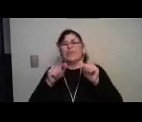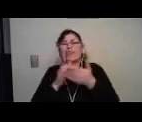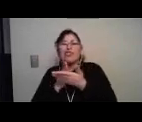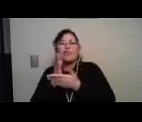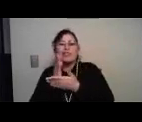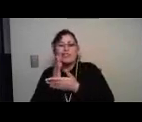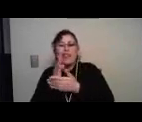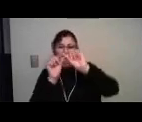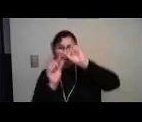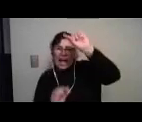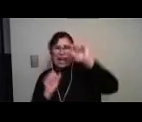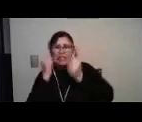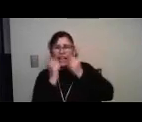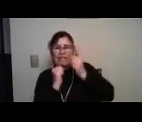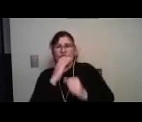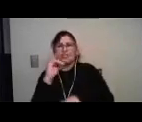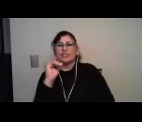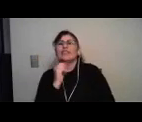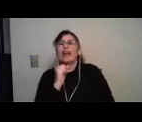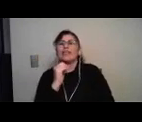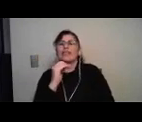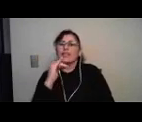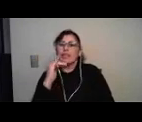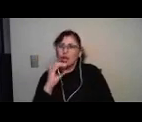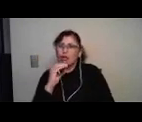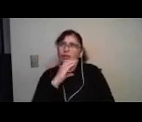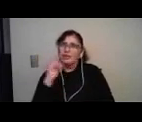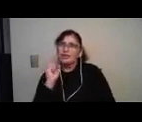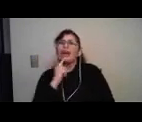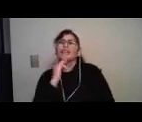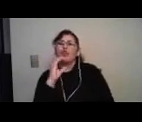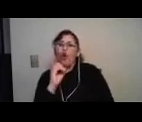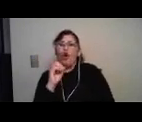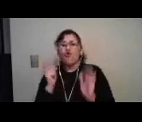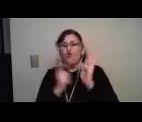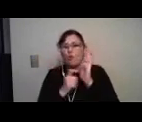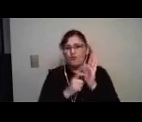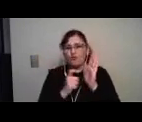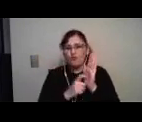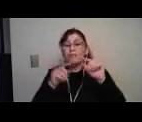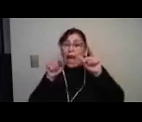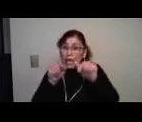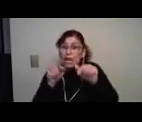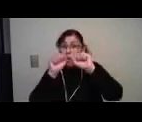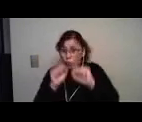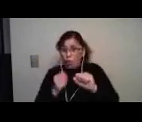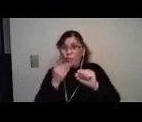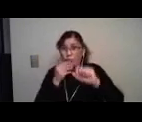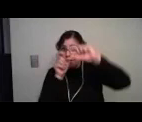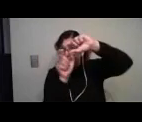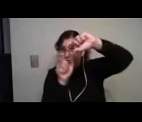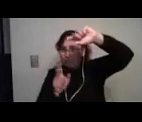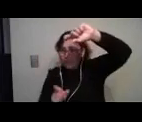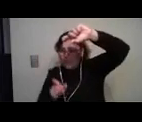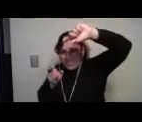nervio ciático común, ya como se ve en la imagen, pudiendo ser además por una hernia, ¿cierto? Discal, ya como se